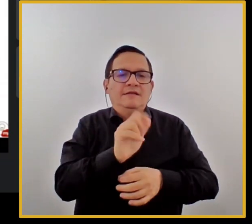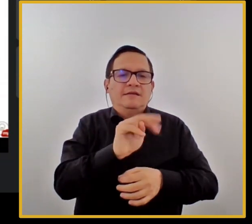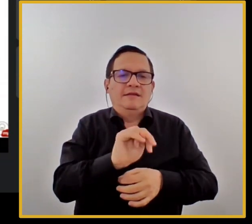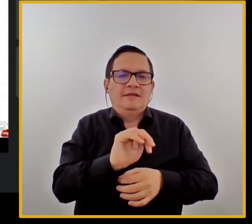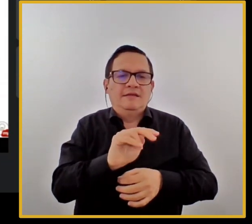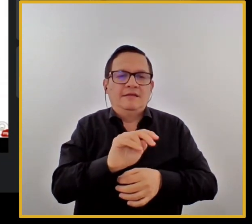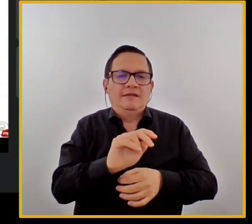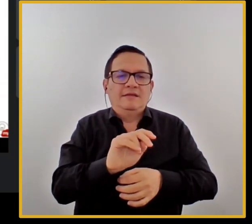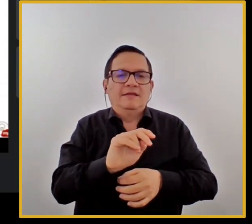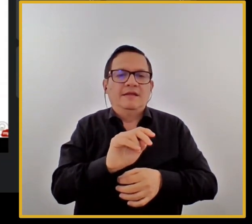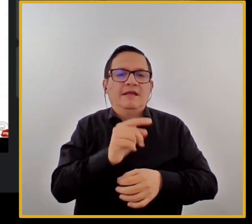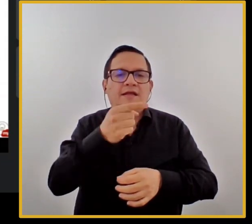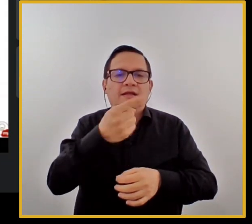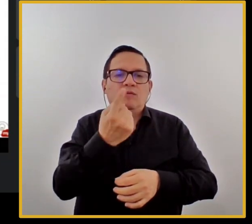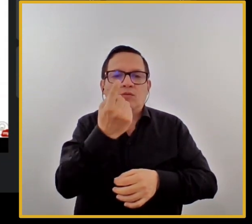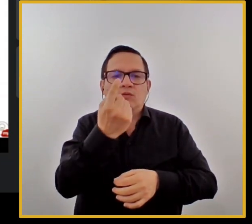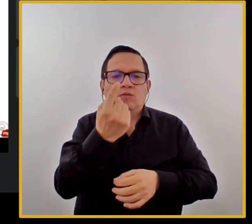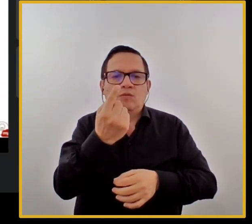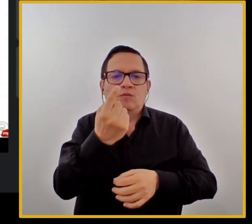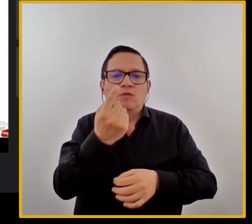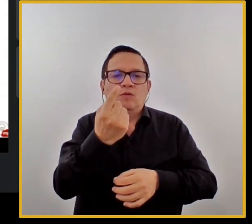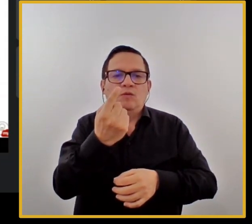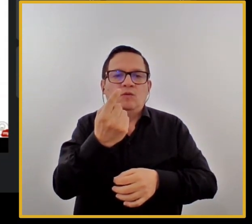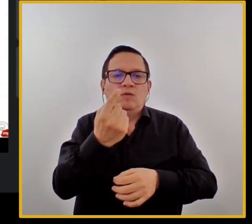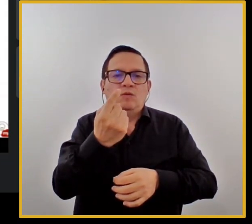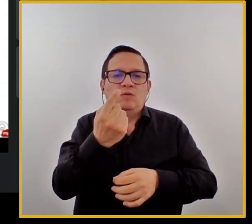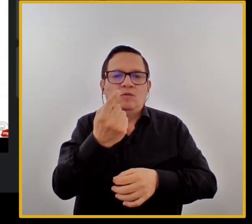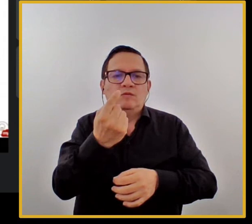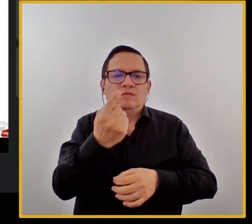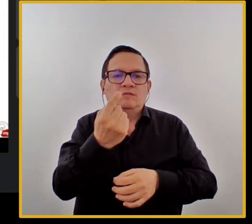1 de 0, ¿cierto?